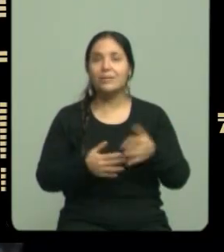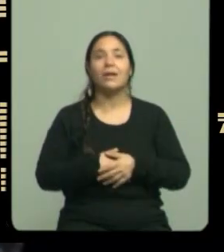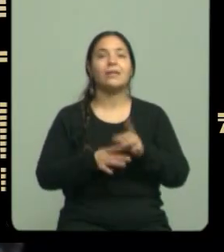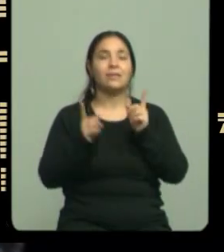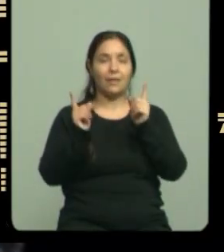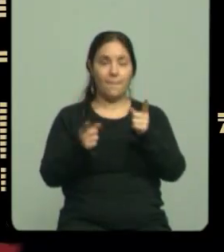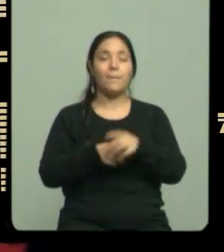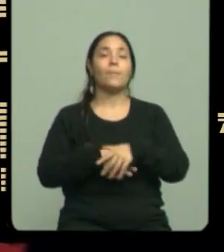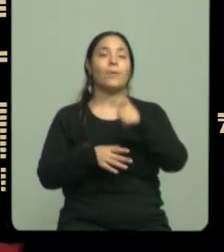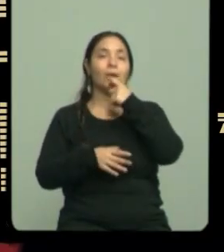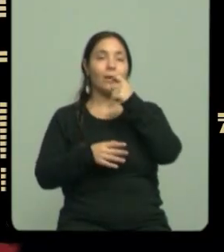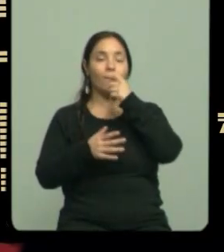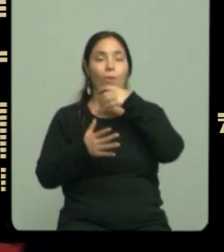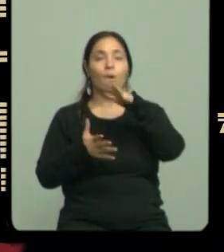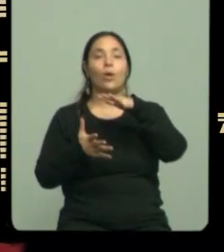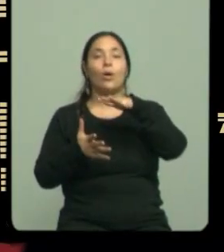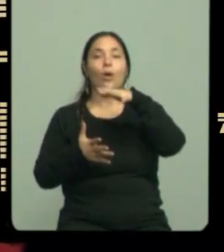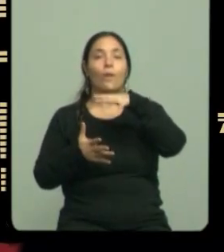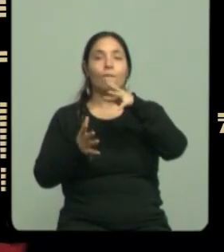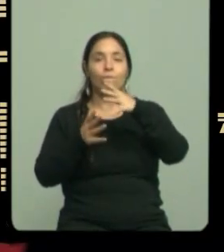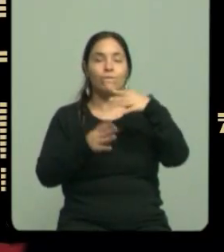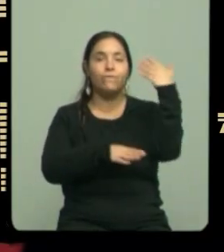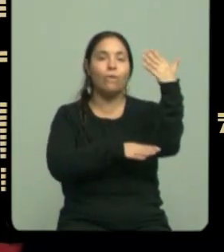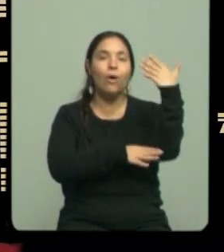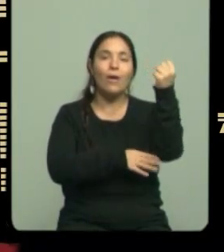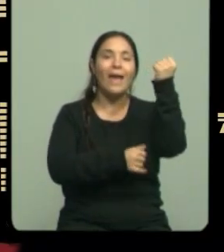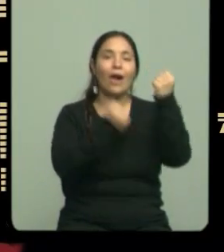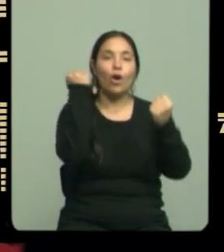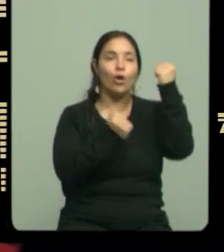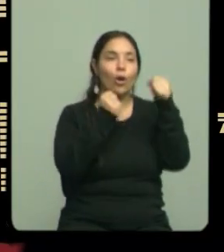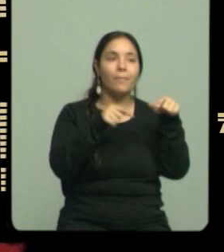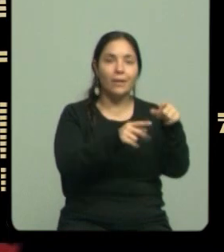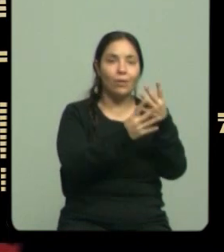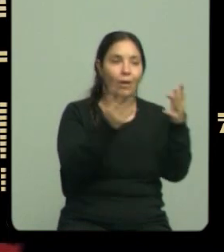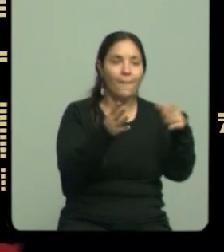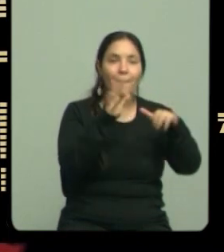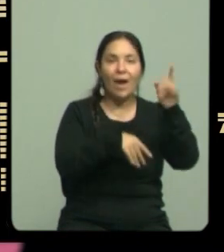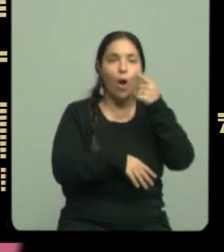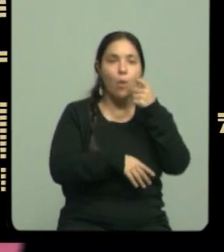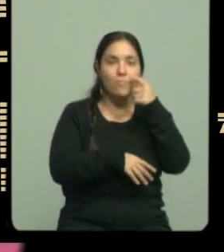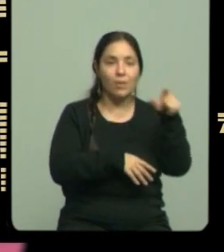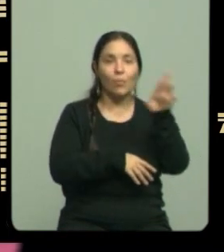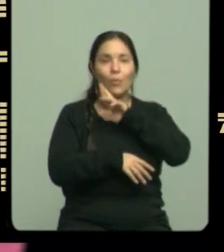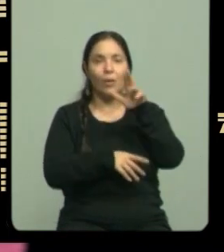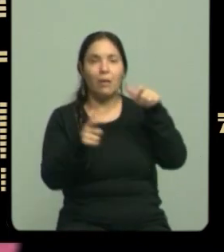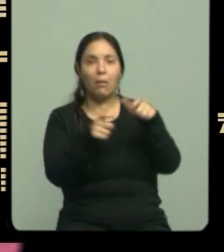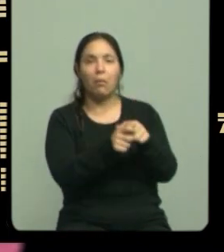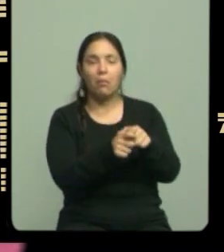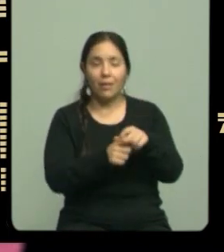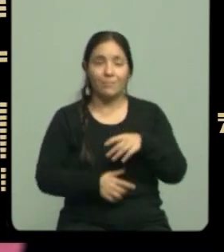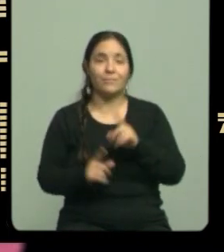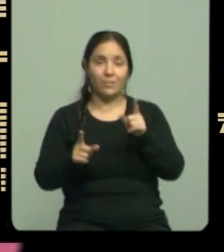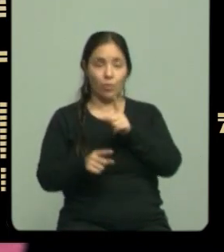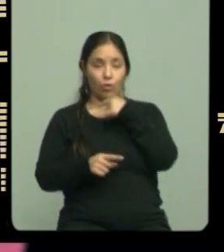que están relacionados con el ambiente, los foros económicos, siempre mayoritariamente hay hombres y no mujeres, ¿no? Bueno,